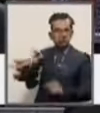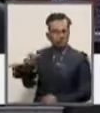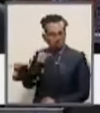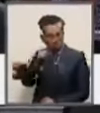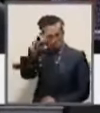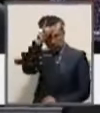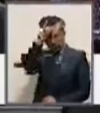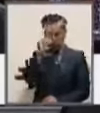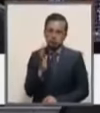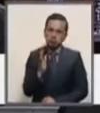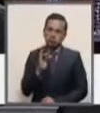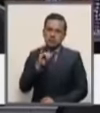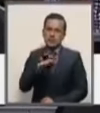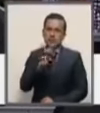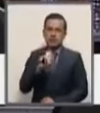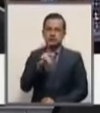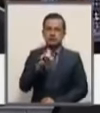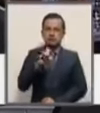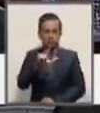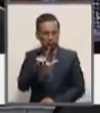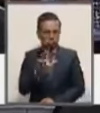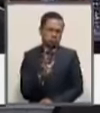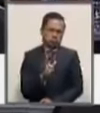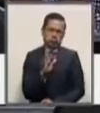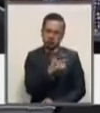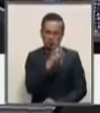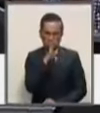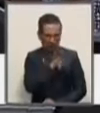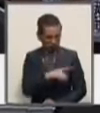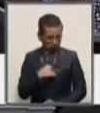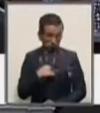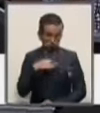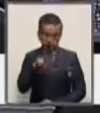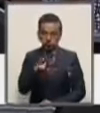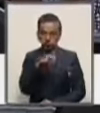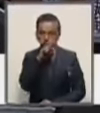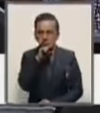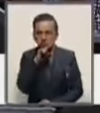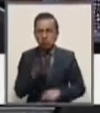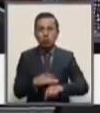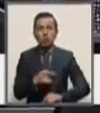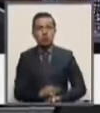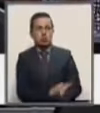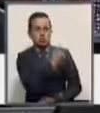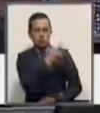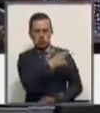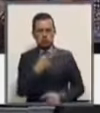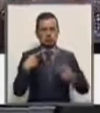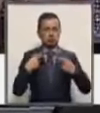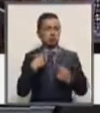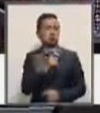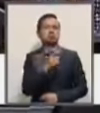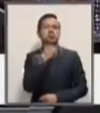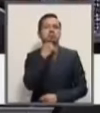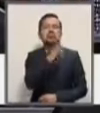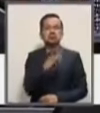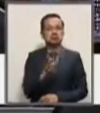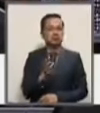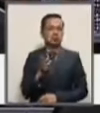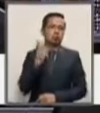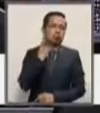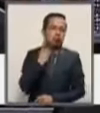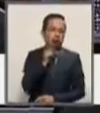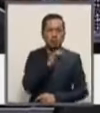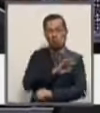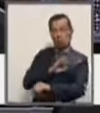diputada Ángeles, respondió a su pregunta puntualmente. Me parece muy preocupante que de alguien que además se dice feminista salgan este tipo